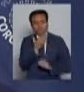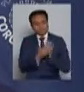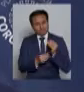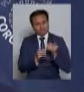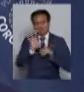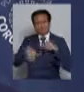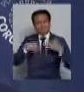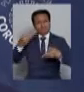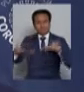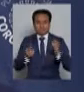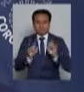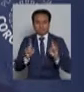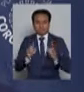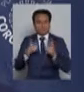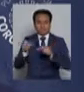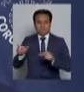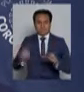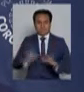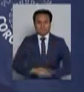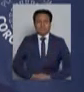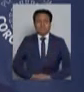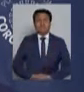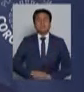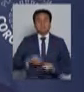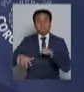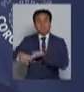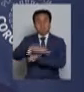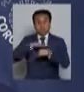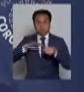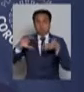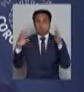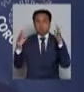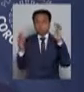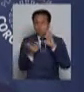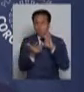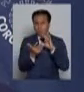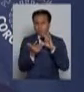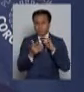contagiar a otras personas. La situación en el mundo